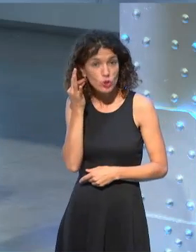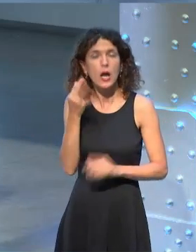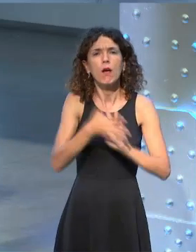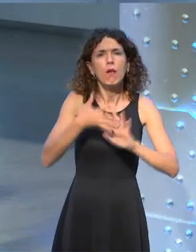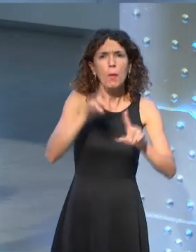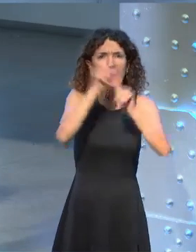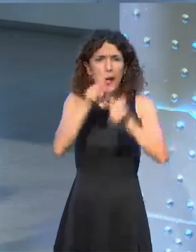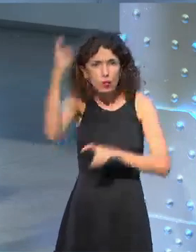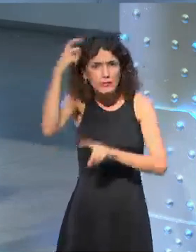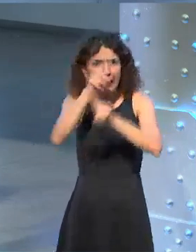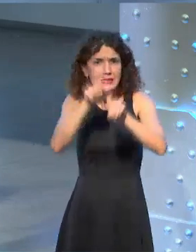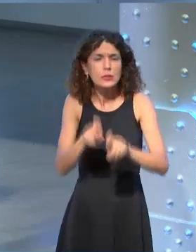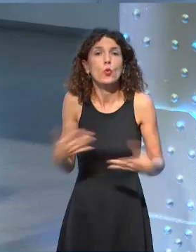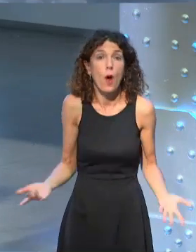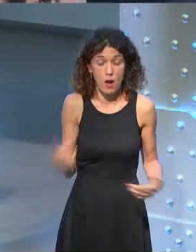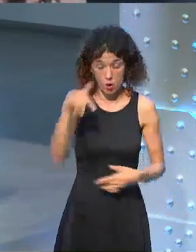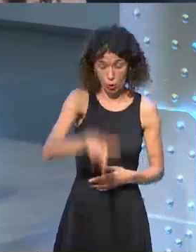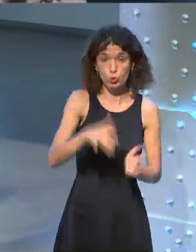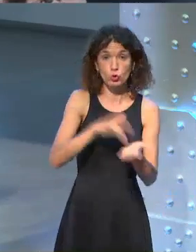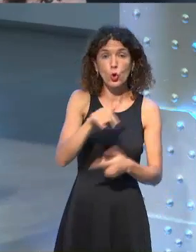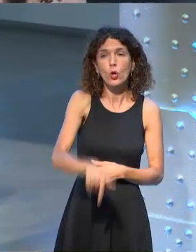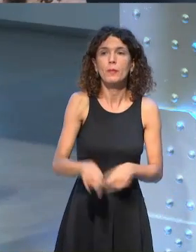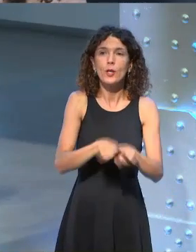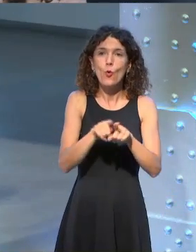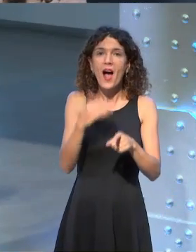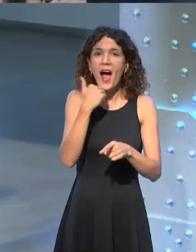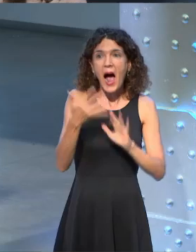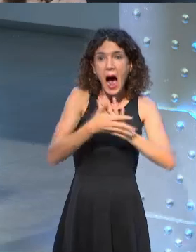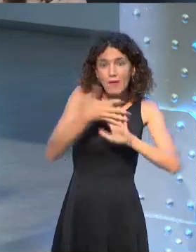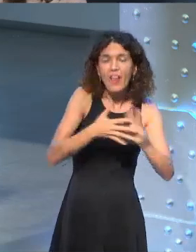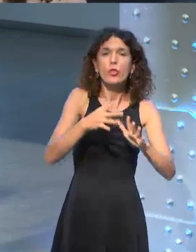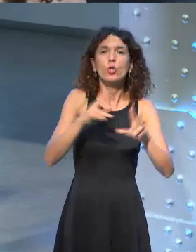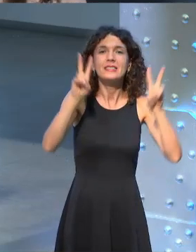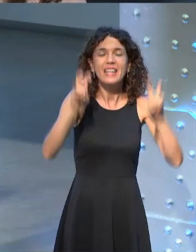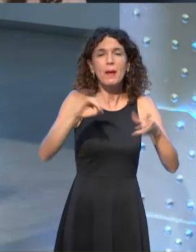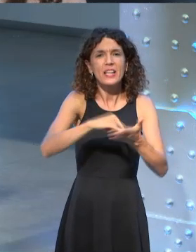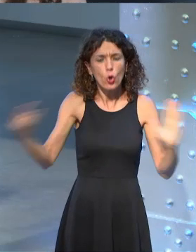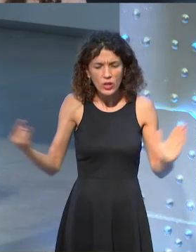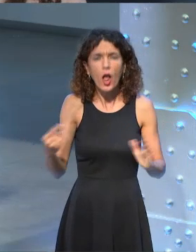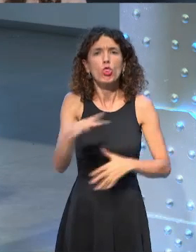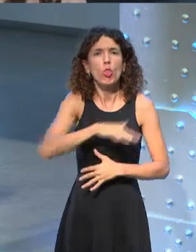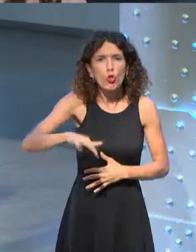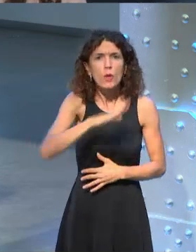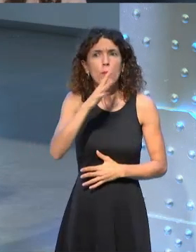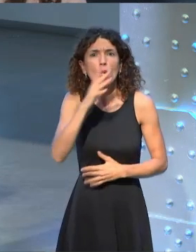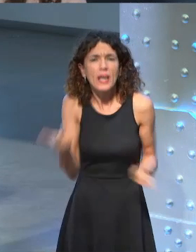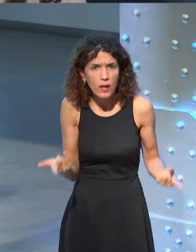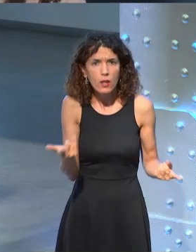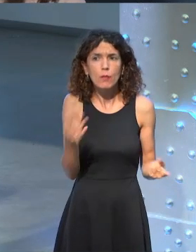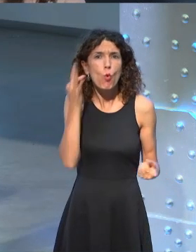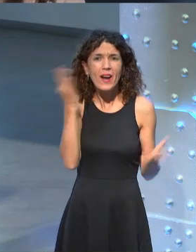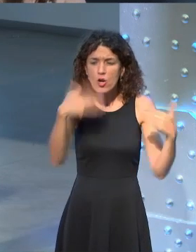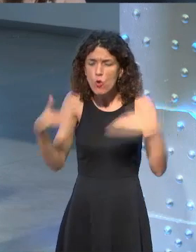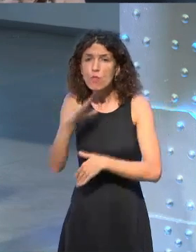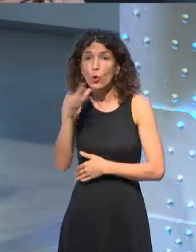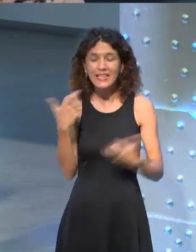algunas preguntas. Hoy, en este nicho tan concreto de la tecnología, ¿dónde estamos y por qué no estamos? Sobre todo